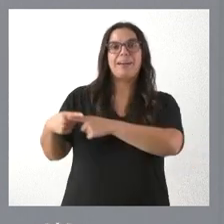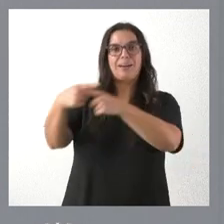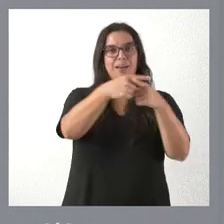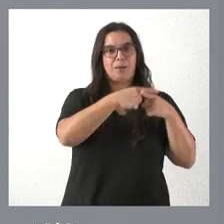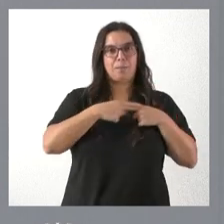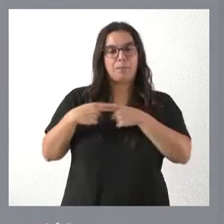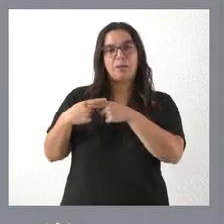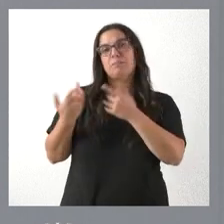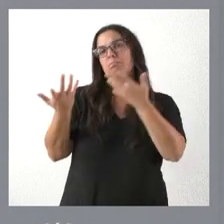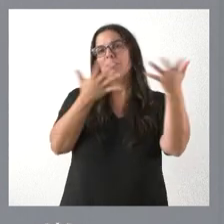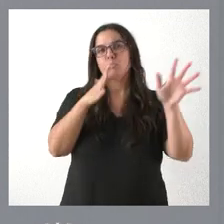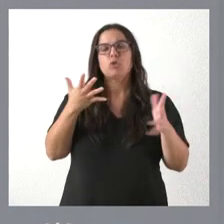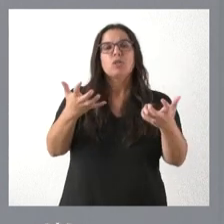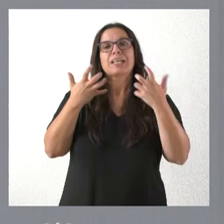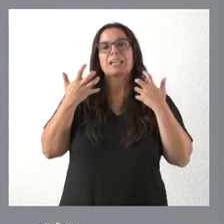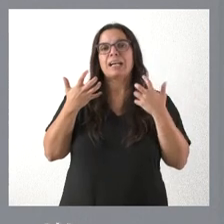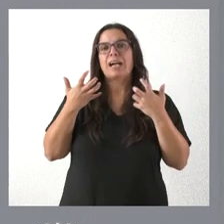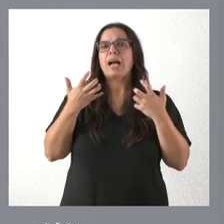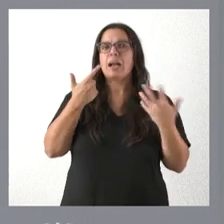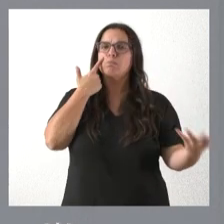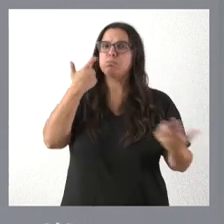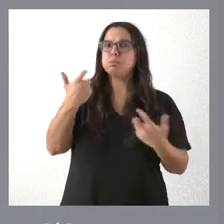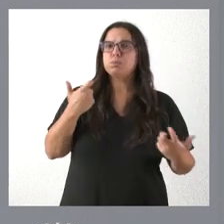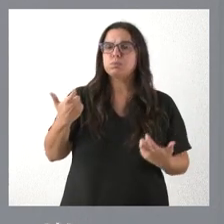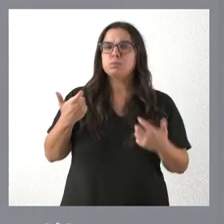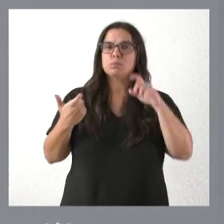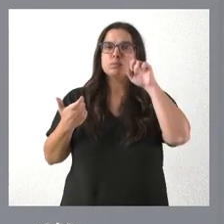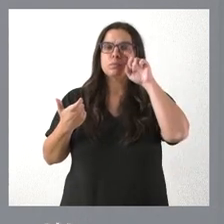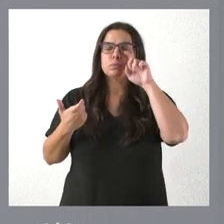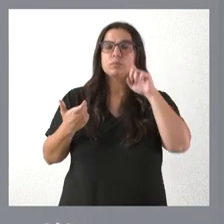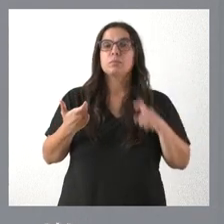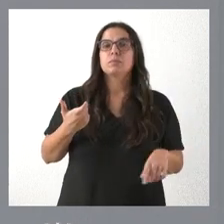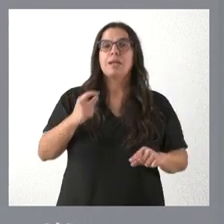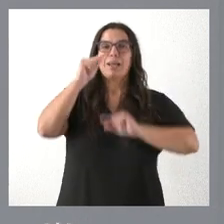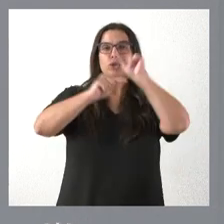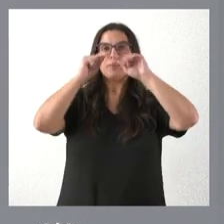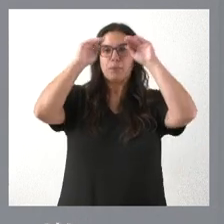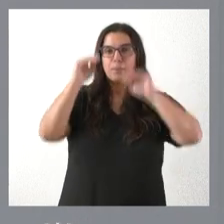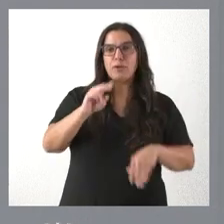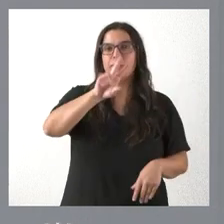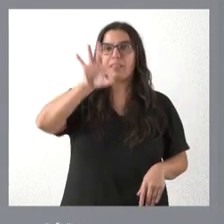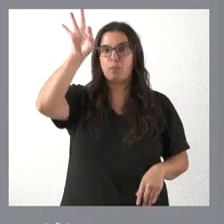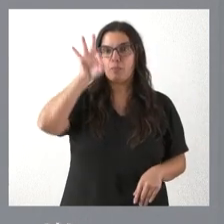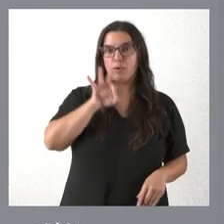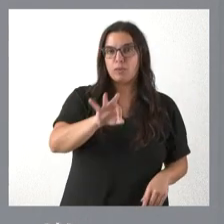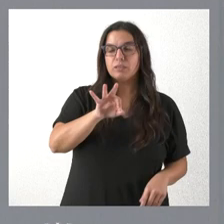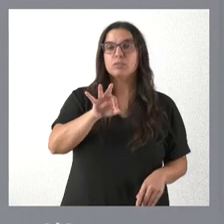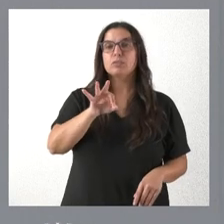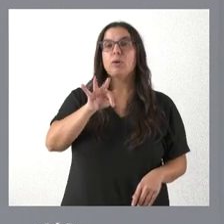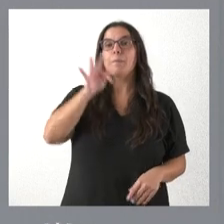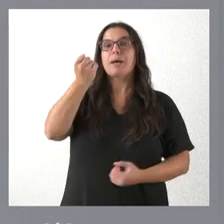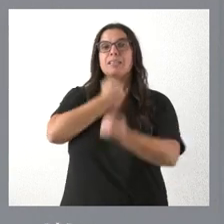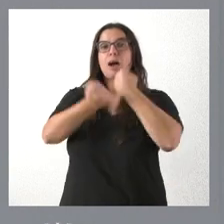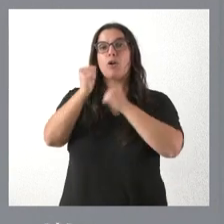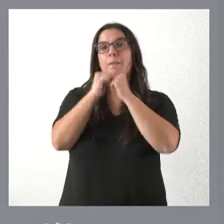estima va a beneficiar de forma muy notable a la reducción de emisiones de CO2 en más de un 25% ahorrando a su vez más del